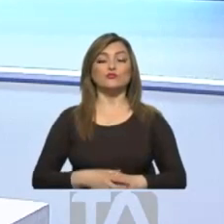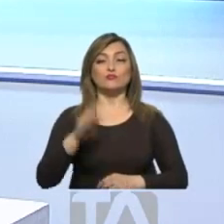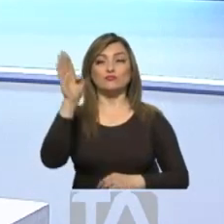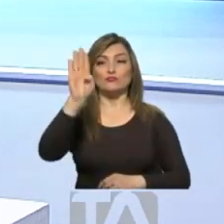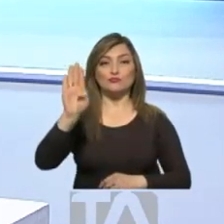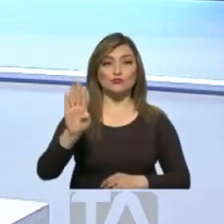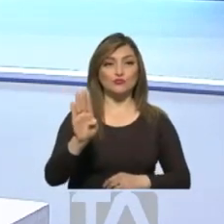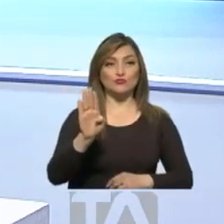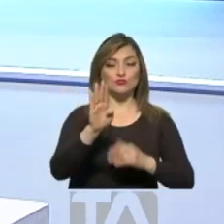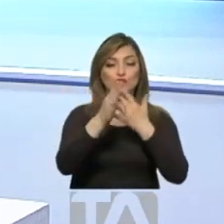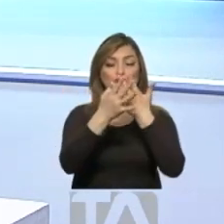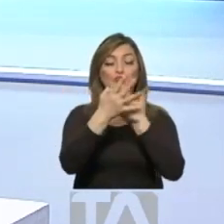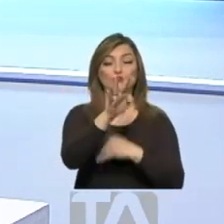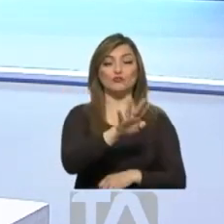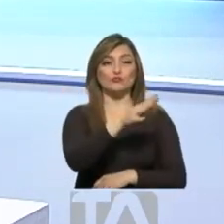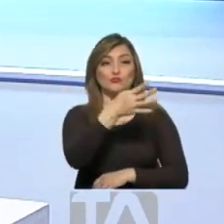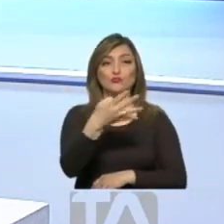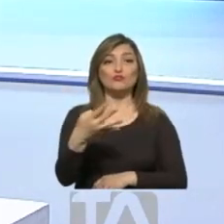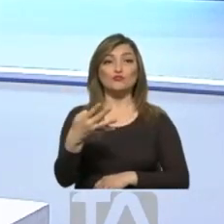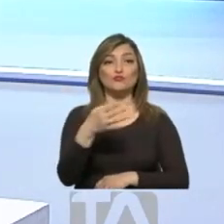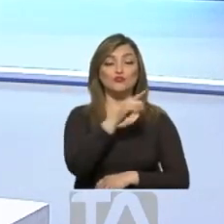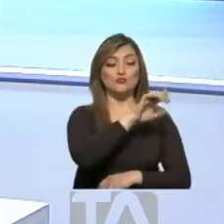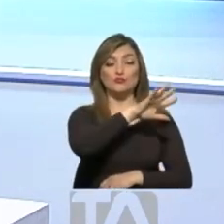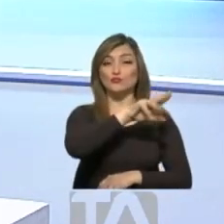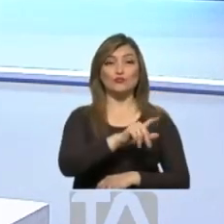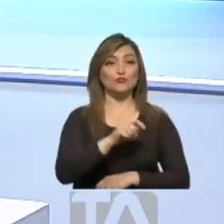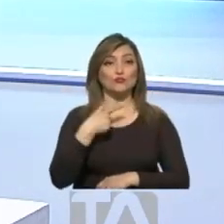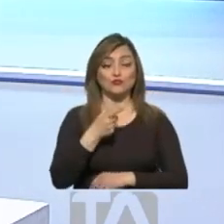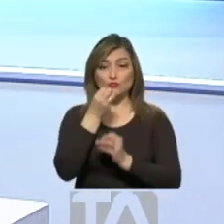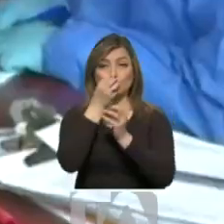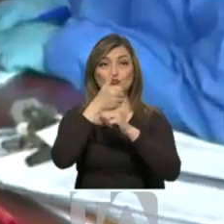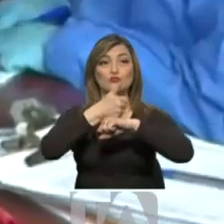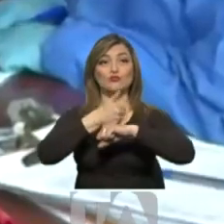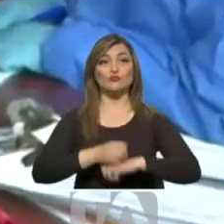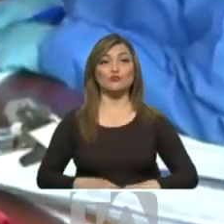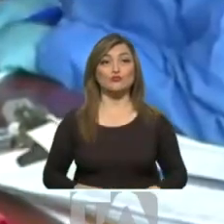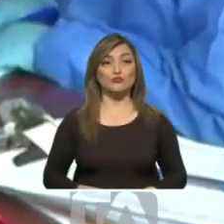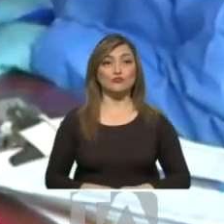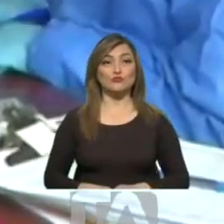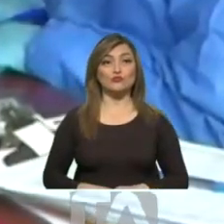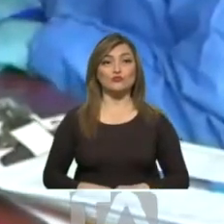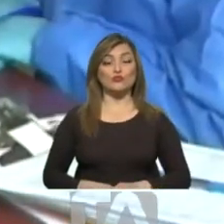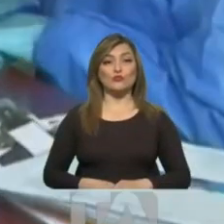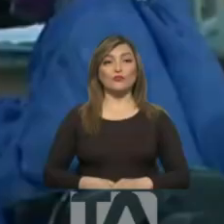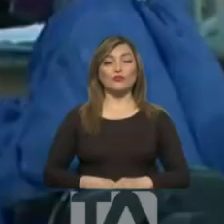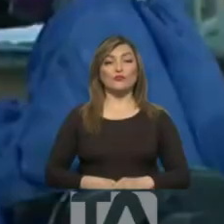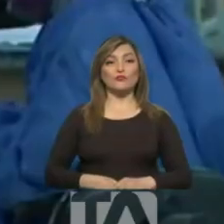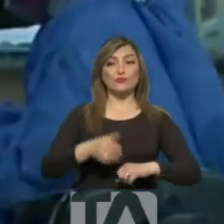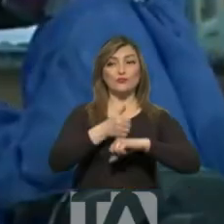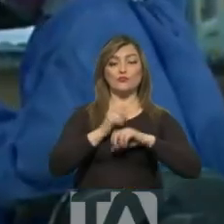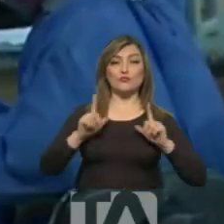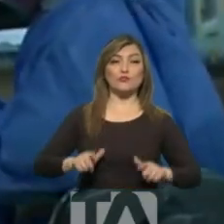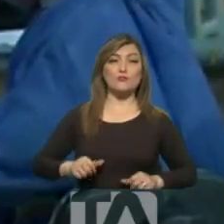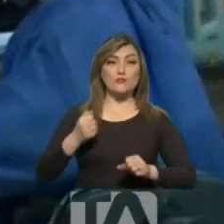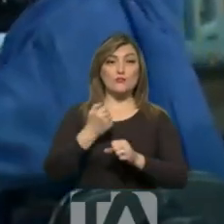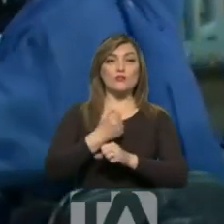brasileña, la de Reino Unido y la sudafricana, según confirmaron las autoridades. Las autoridades de salud trabajan